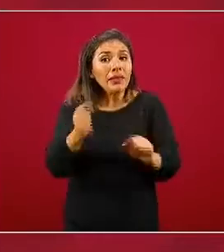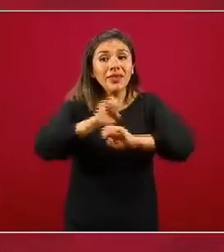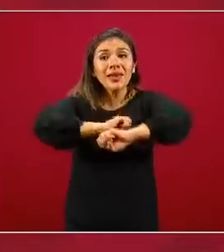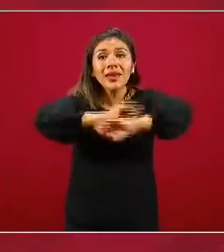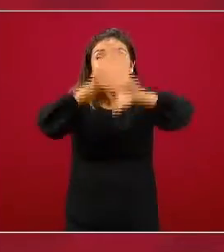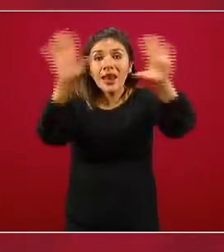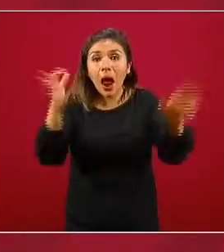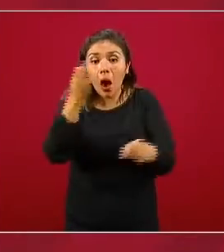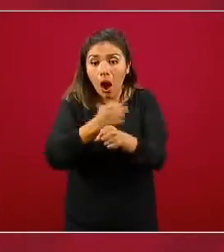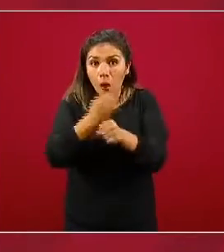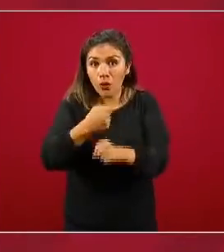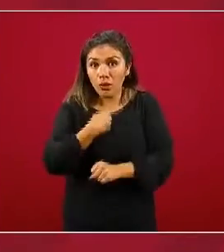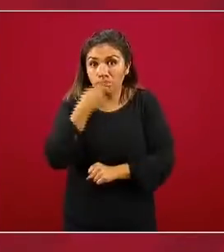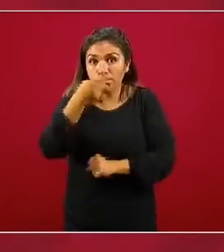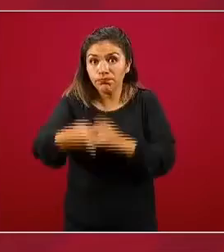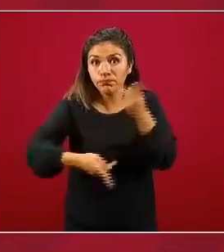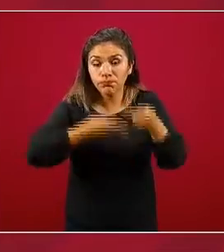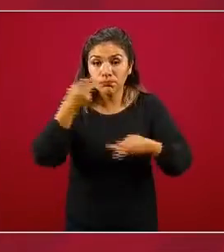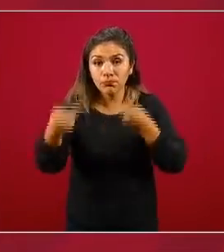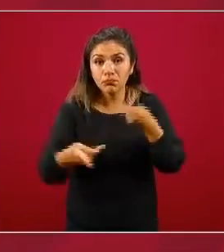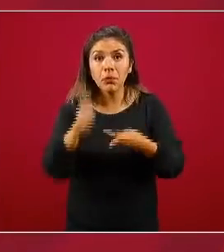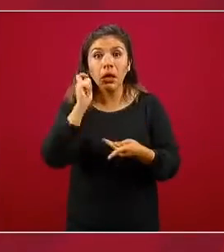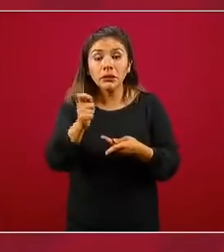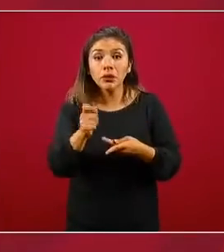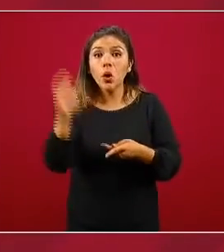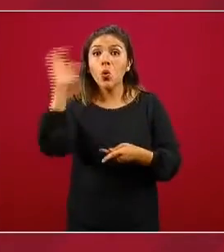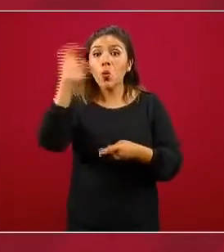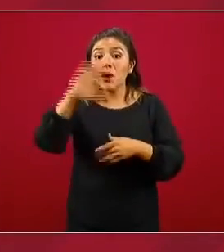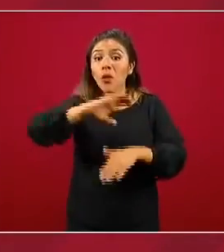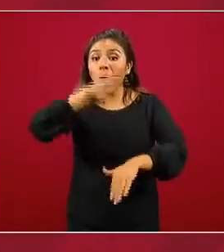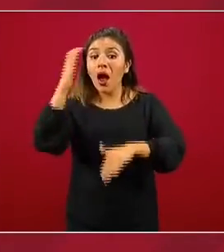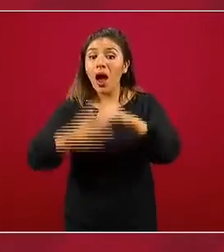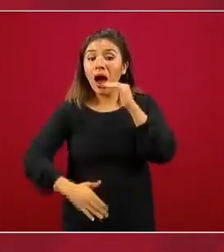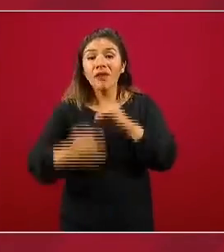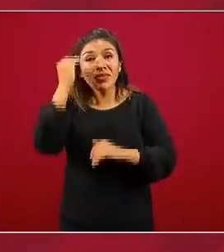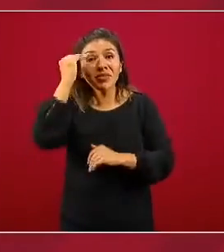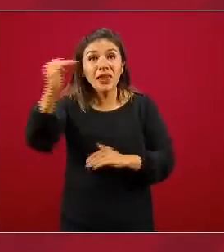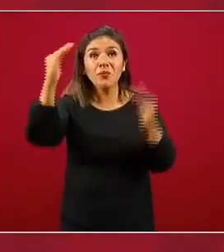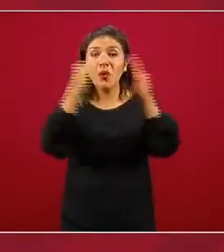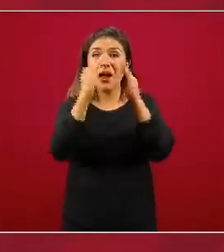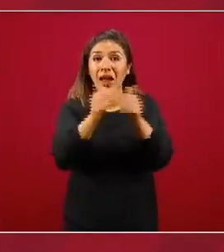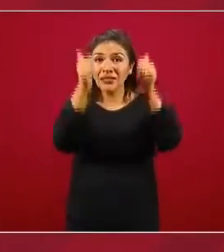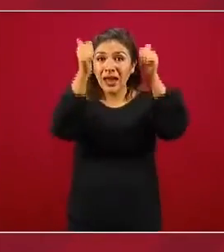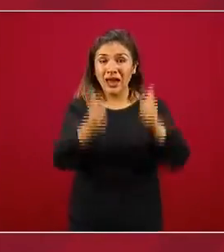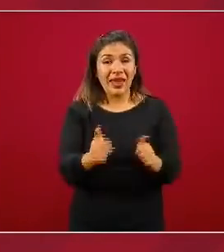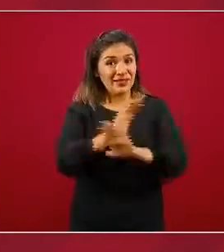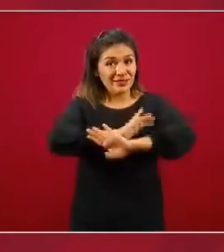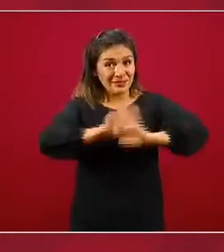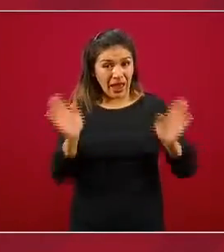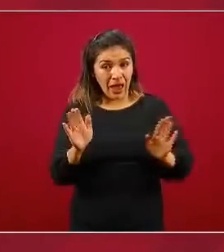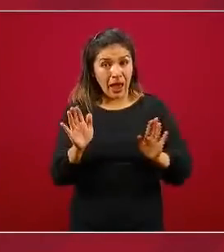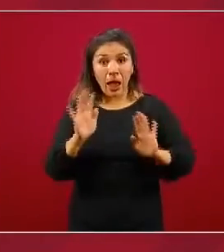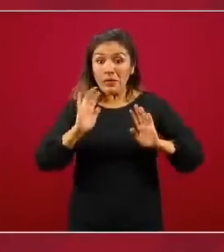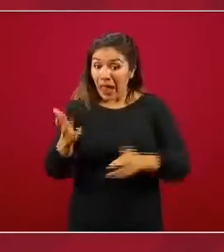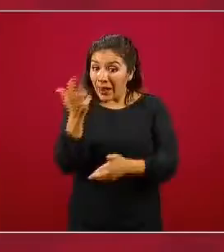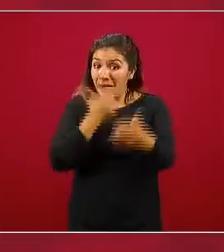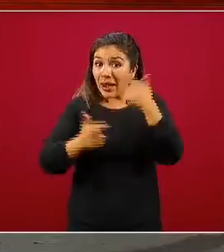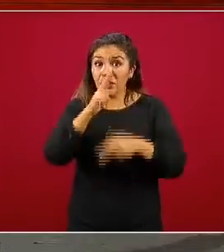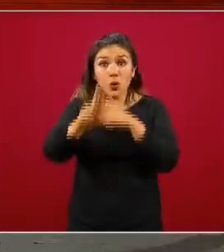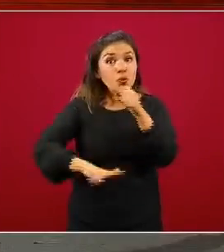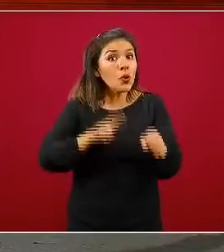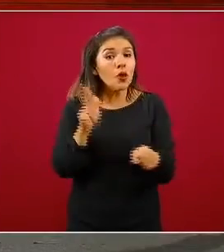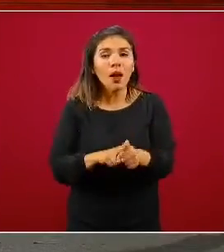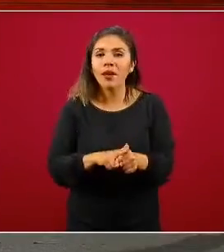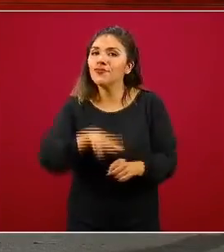ahora mismo, dejar en claro que al terminar la Jornada Nacional de Sana Distancia, no regresamos a la